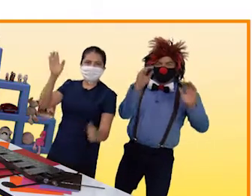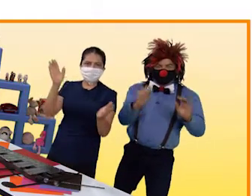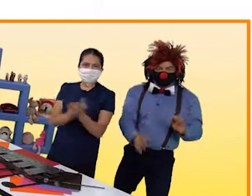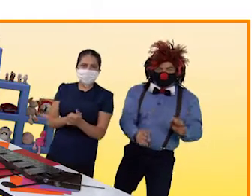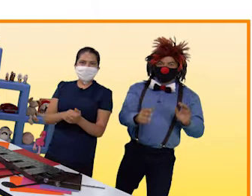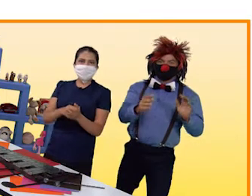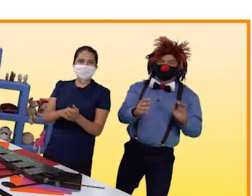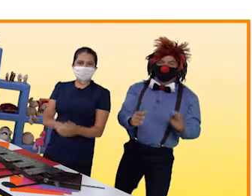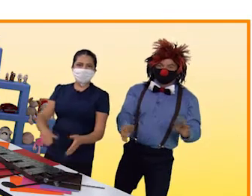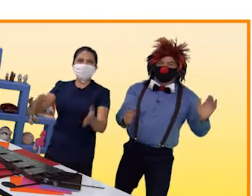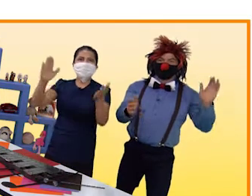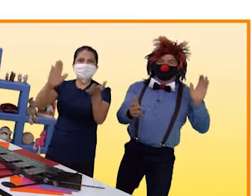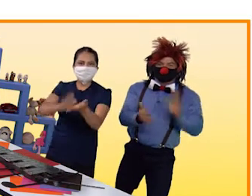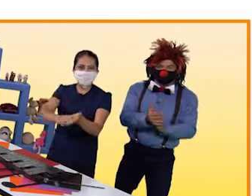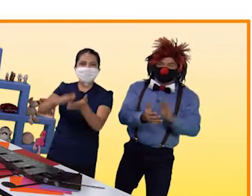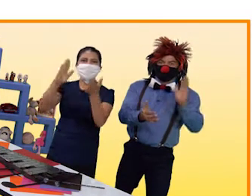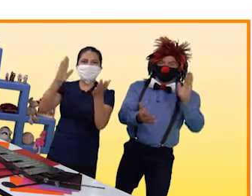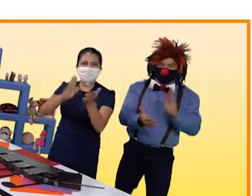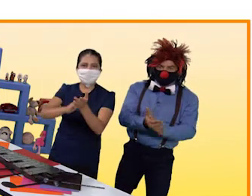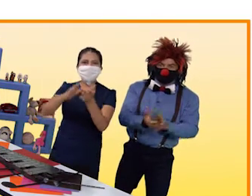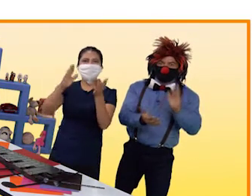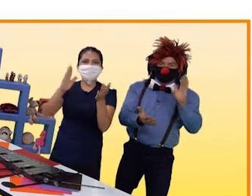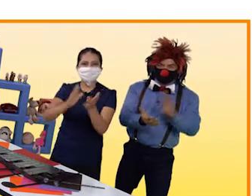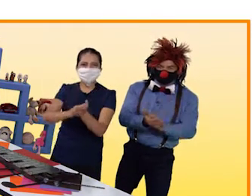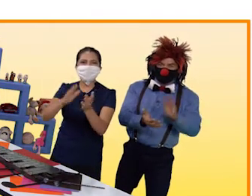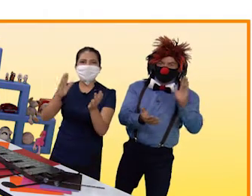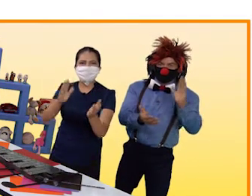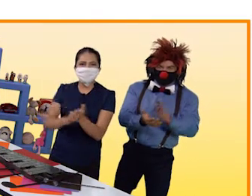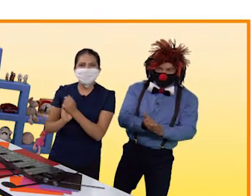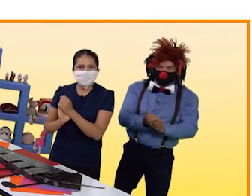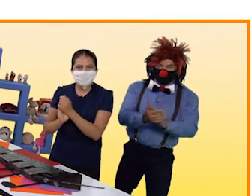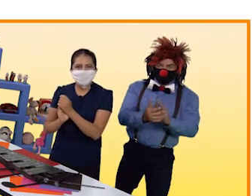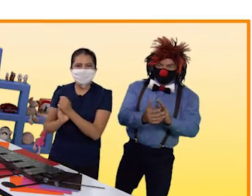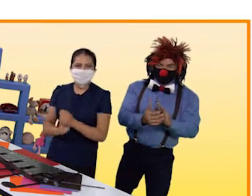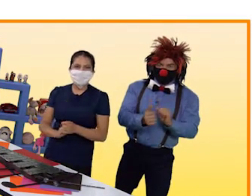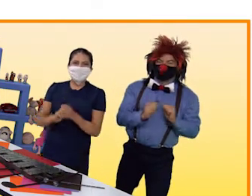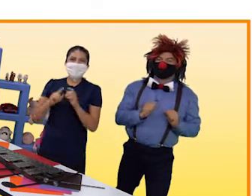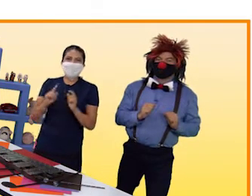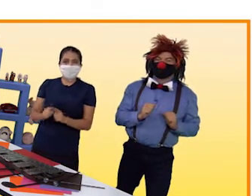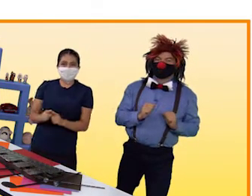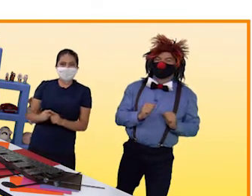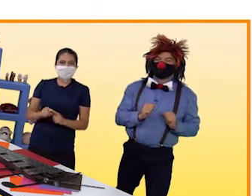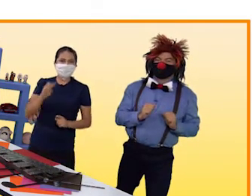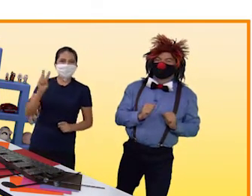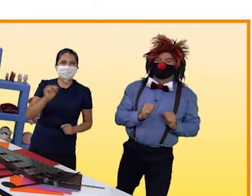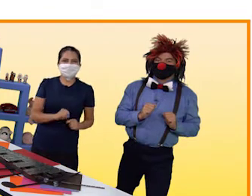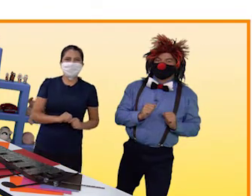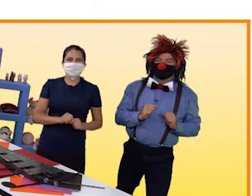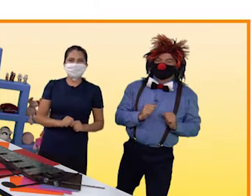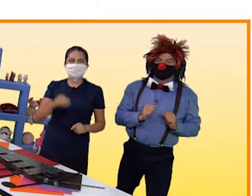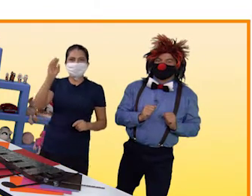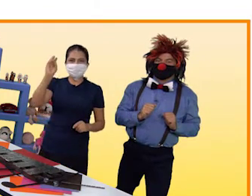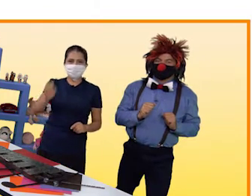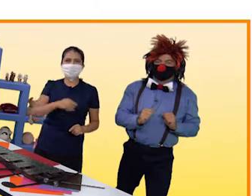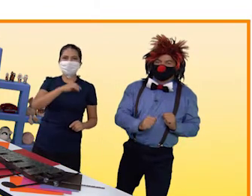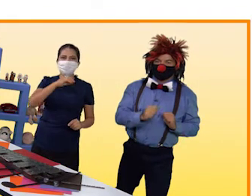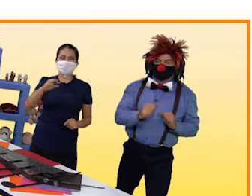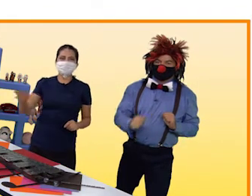1, 2, 3. Pan, sh, pam, pam, pam, pam. Ahora el número 2.